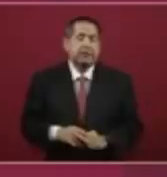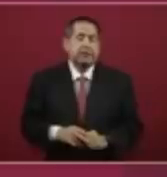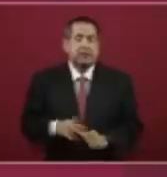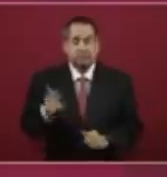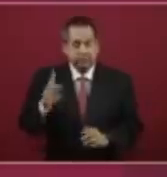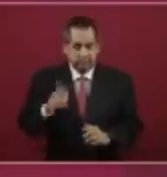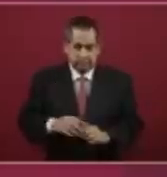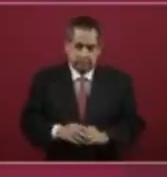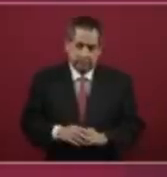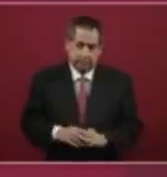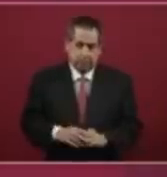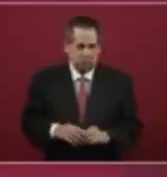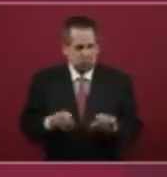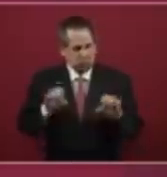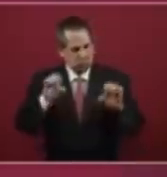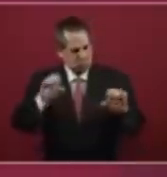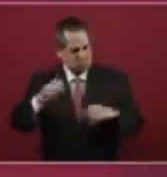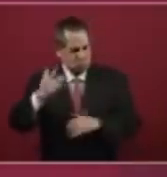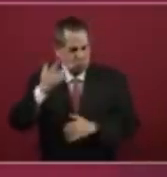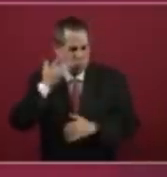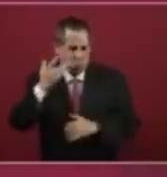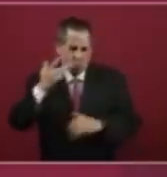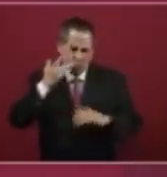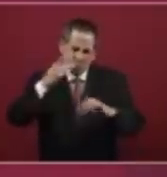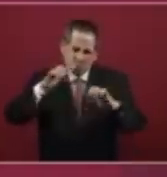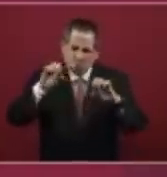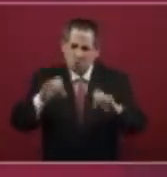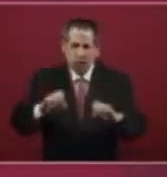pero lujosos.